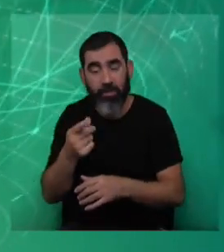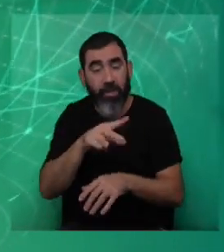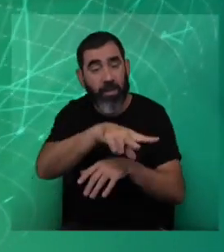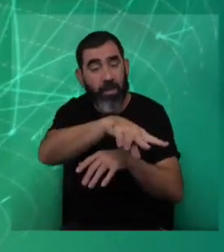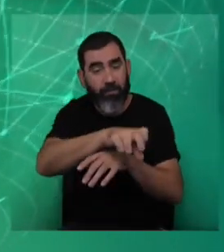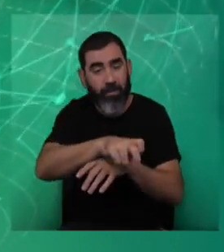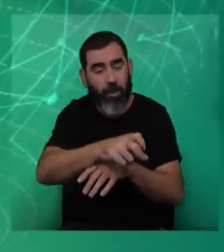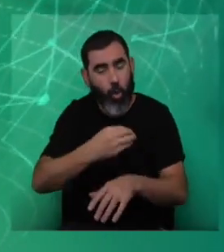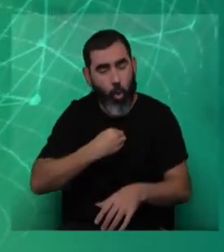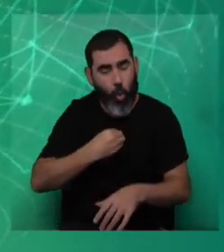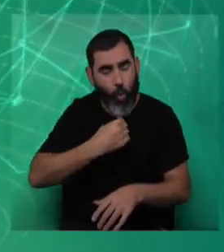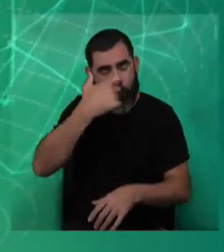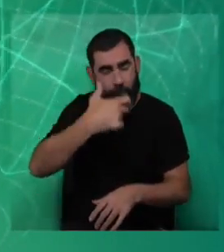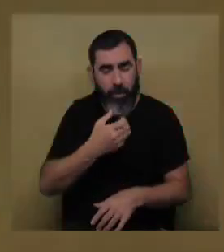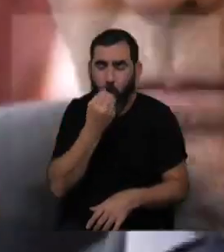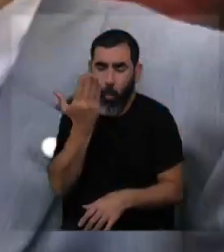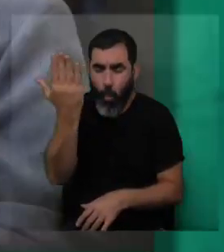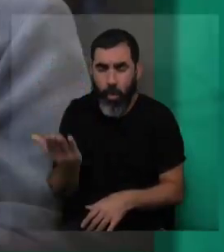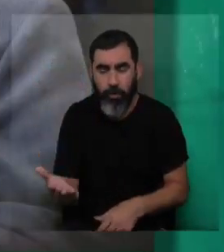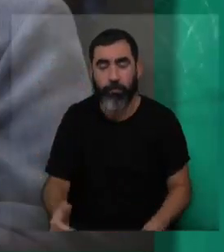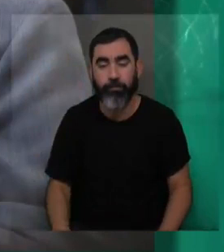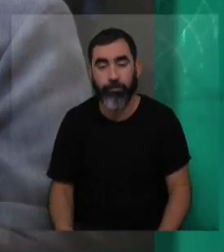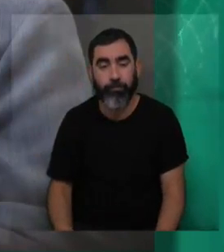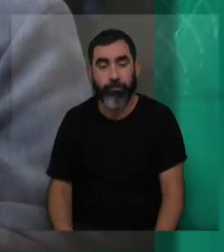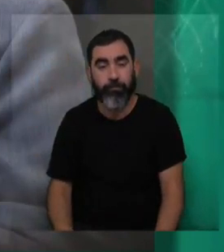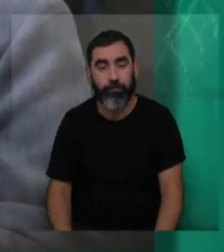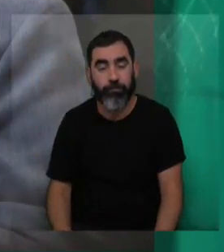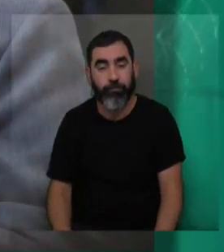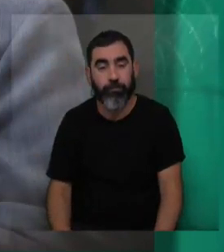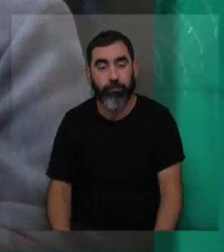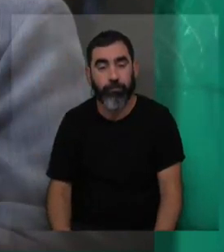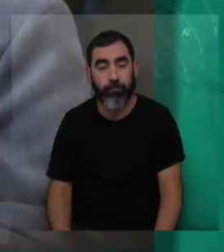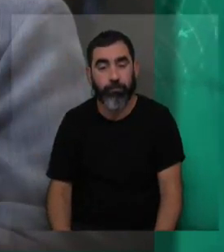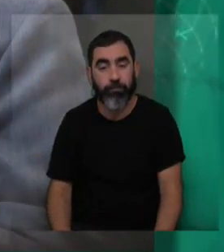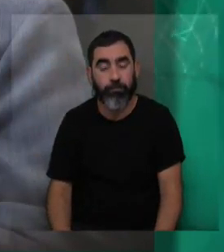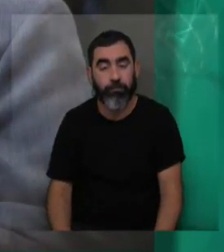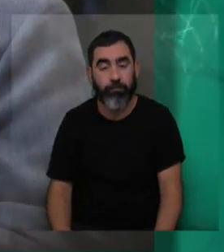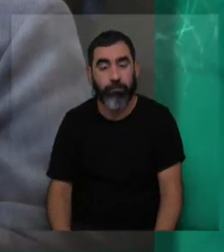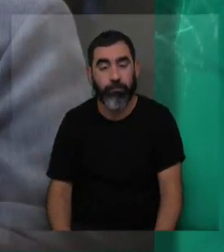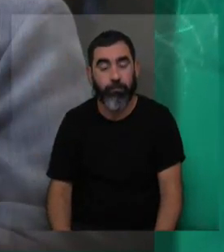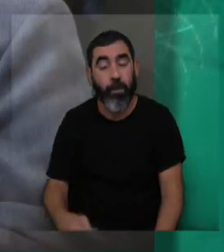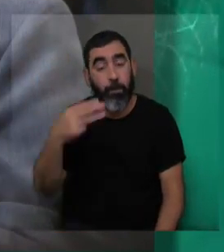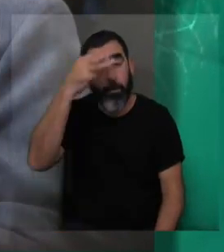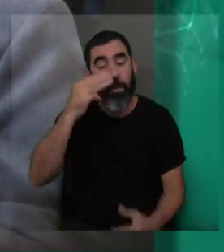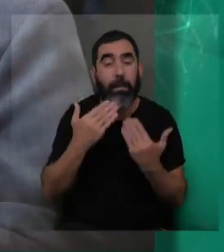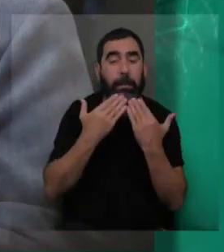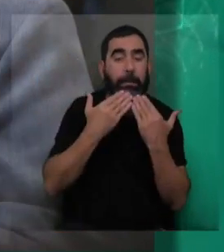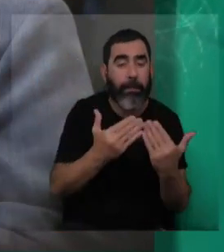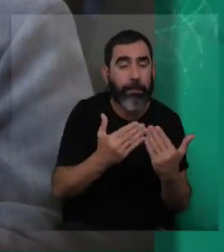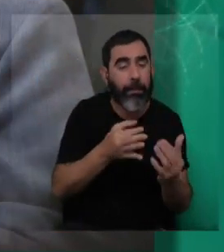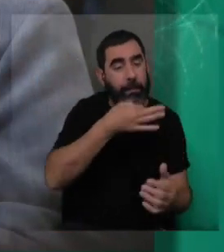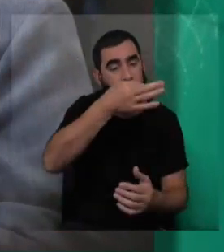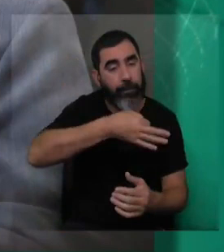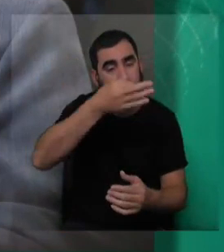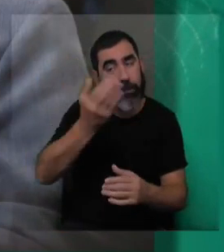fiscal es de total confianza y gran tipa, según dan cuenta los chats hechos públicos hoy. Penades le agradeció las declaraciones que